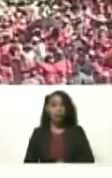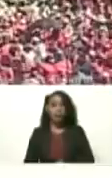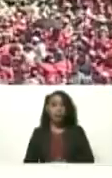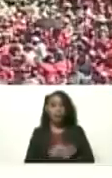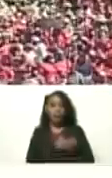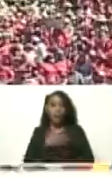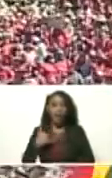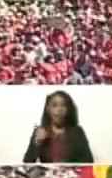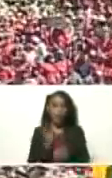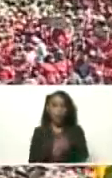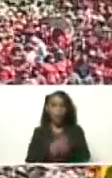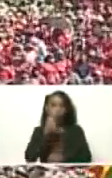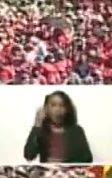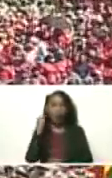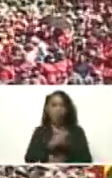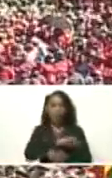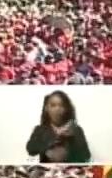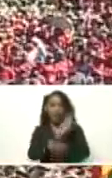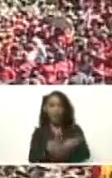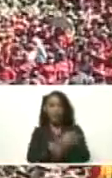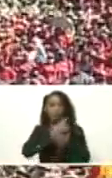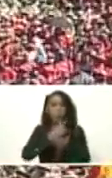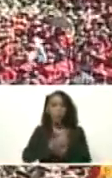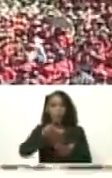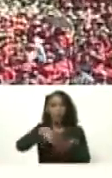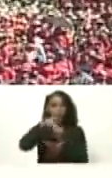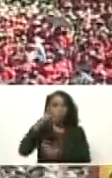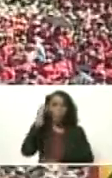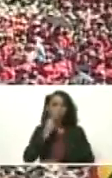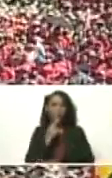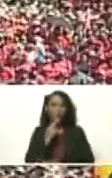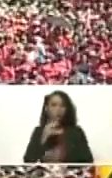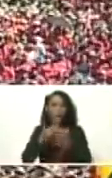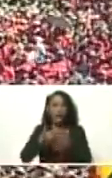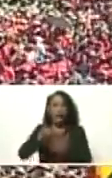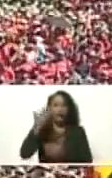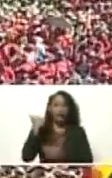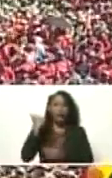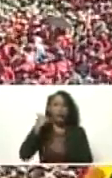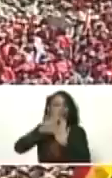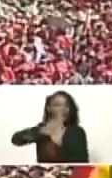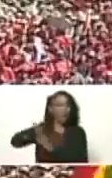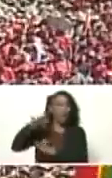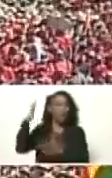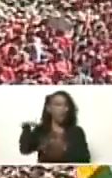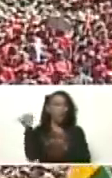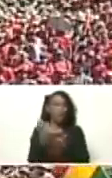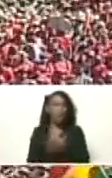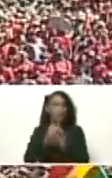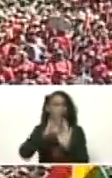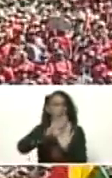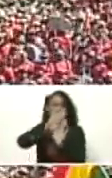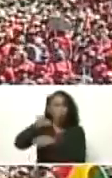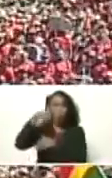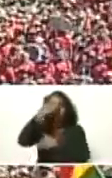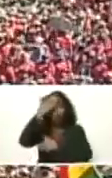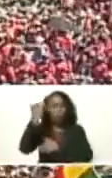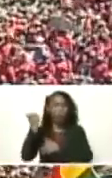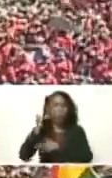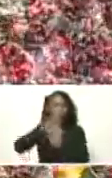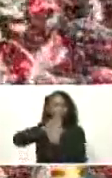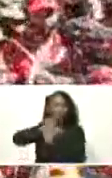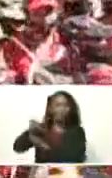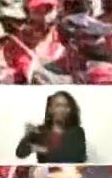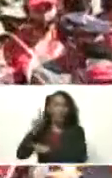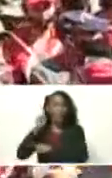queridos hermanos y hermanas de la Fuerza Armada Nacional Bolivariana, atrás quedaron las traiciones, atrás quedaron